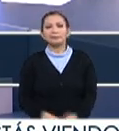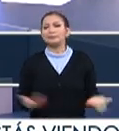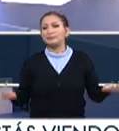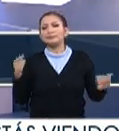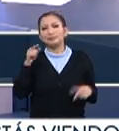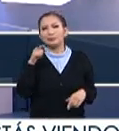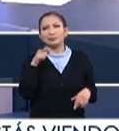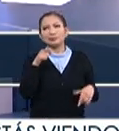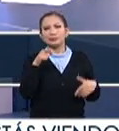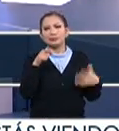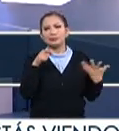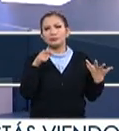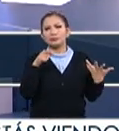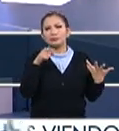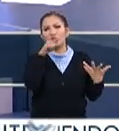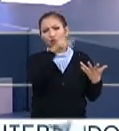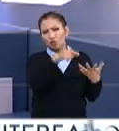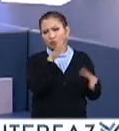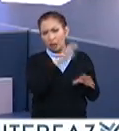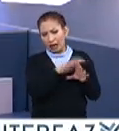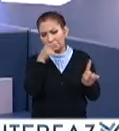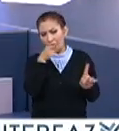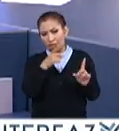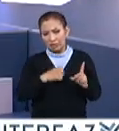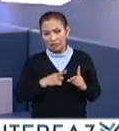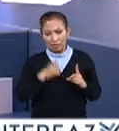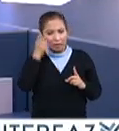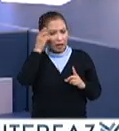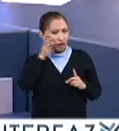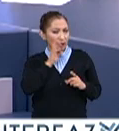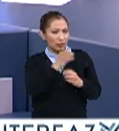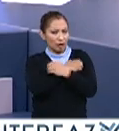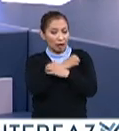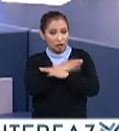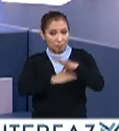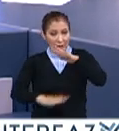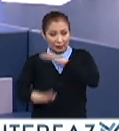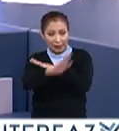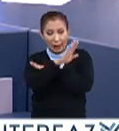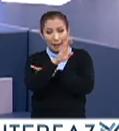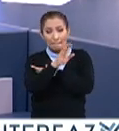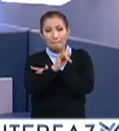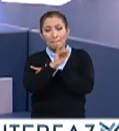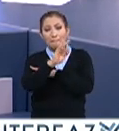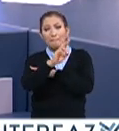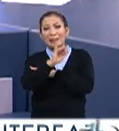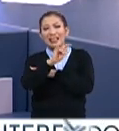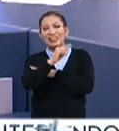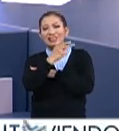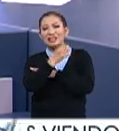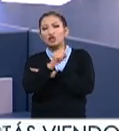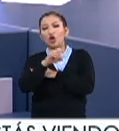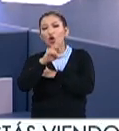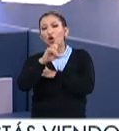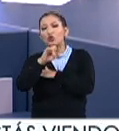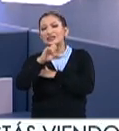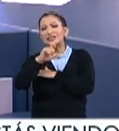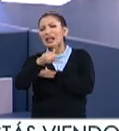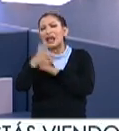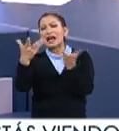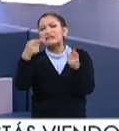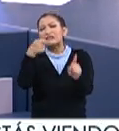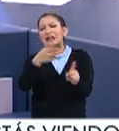Desde tú específicamente eres directora de educación básica del British Council México. ¿Qué es lo que el British Council hace en este